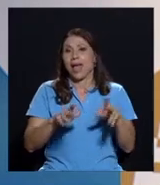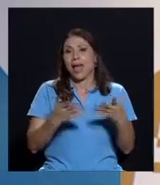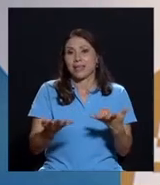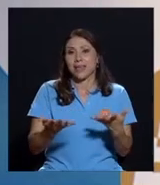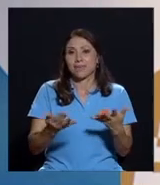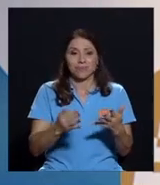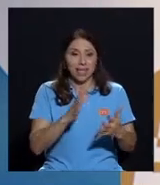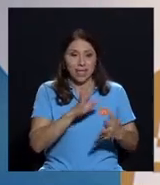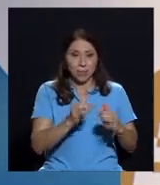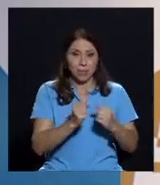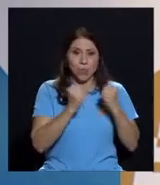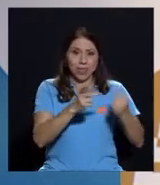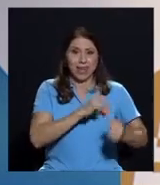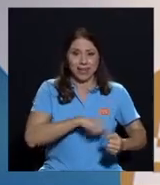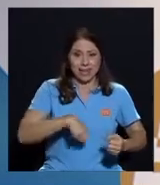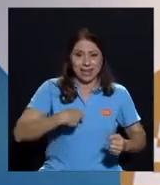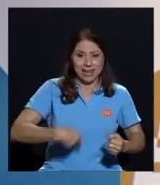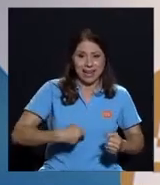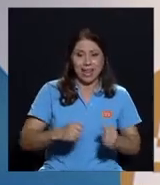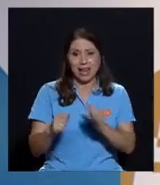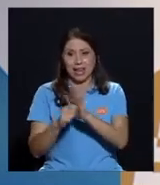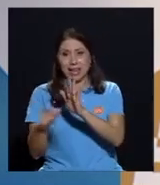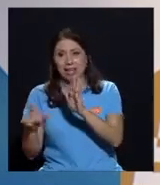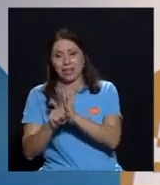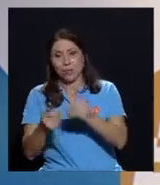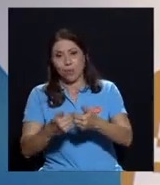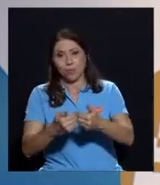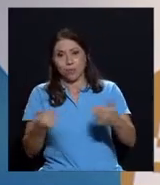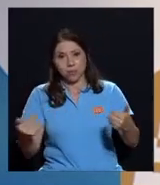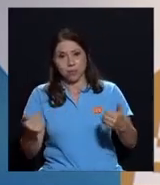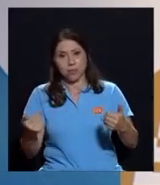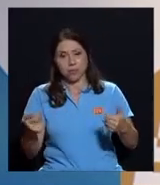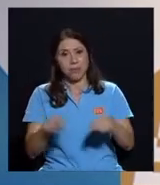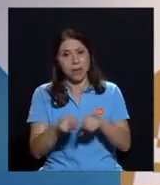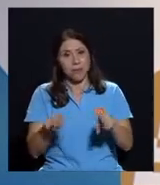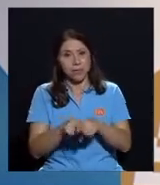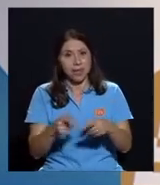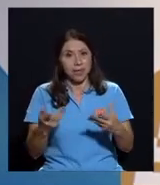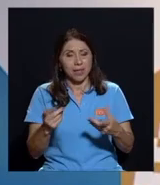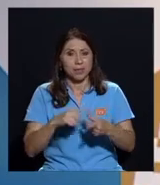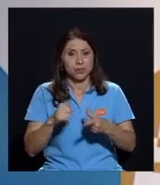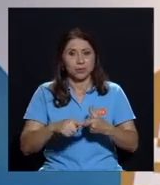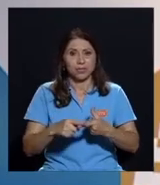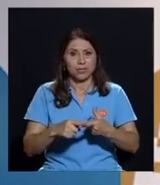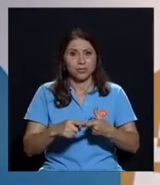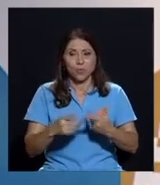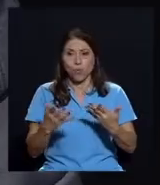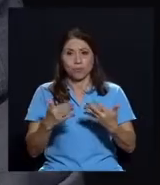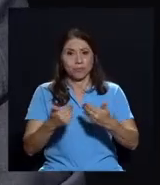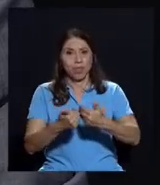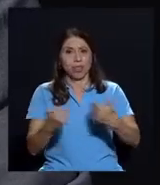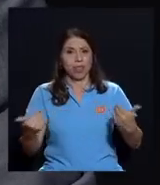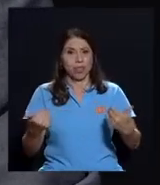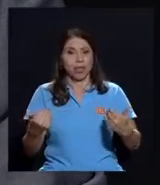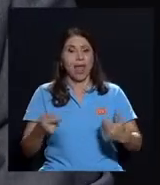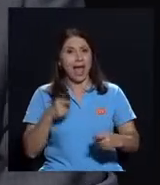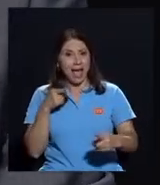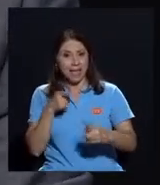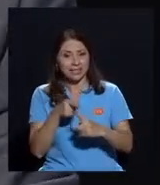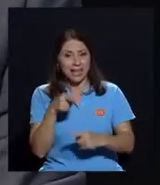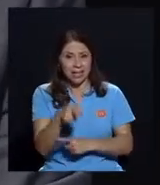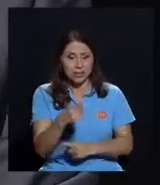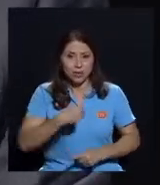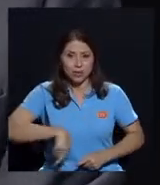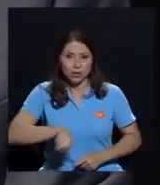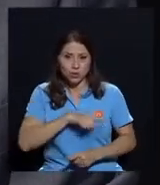aquello de lo acordado pues del acuerdo desde el ejecutivo también quedaría en desuso es así a eso es lo